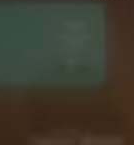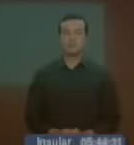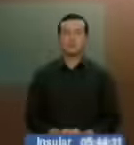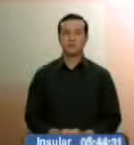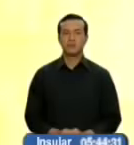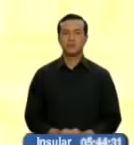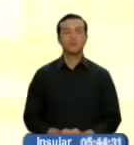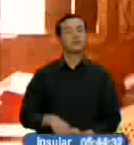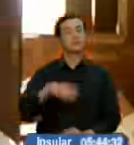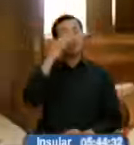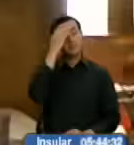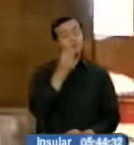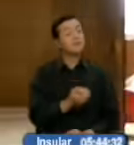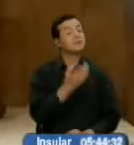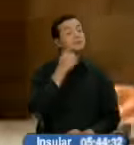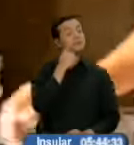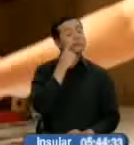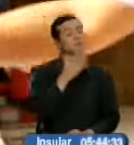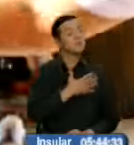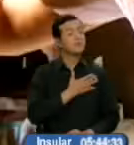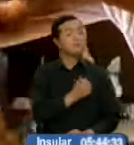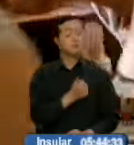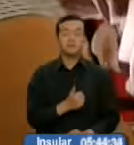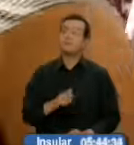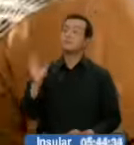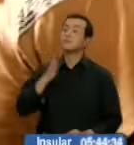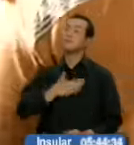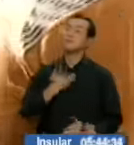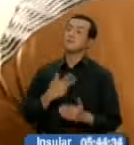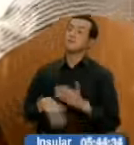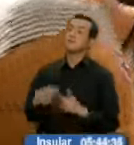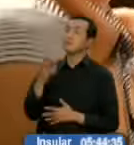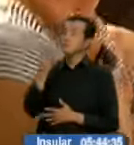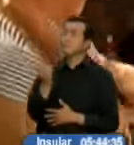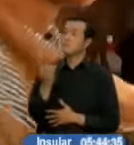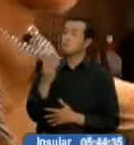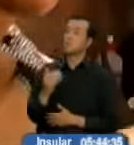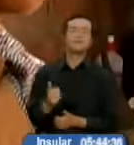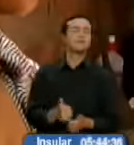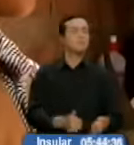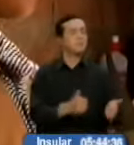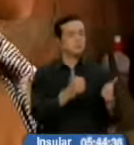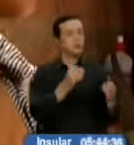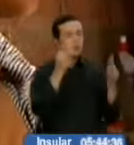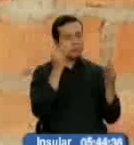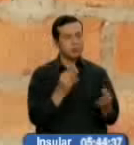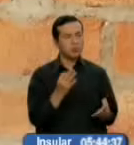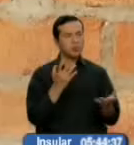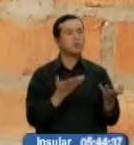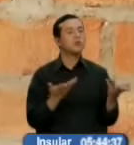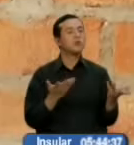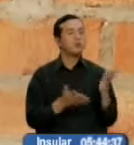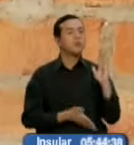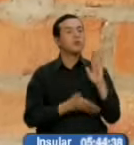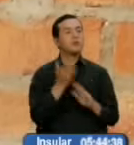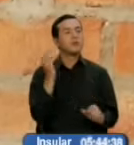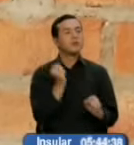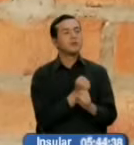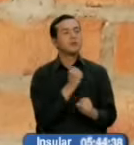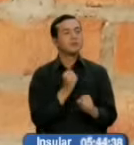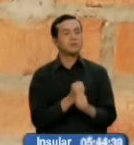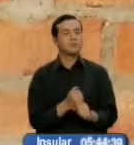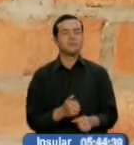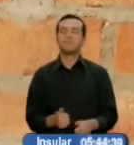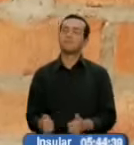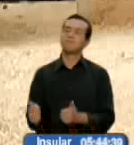Hola, buenos días, papi. ¿Cómo está? Hola, mía. ¿Cómo amaneció? Muy bien. Acta para ir al trabajo. Ah,